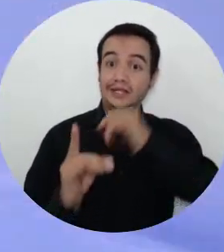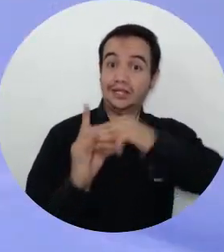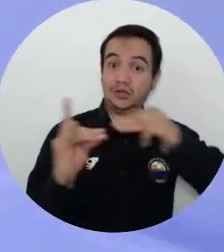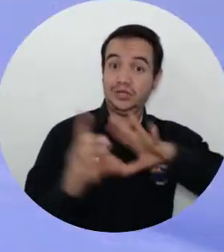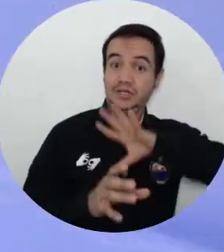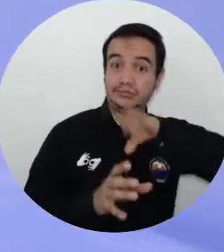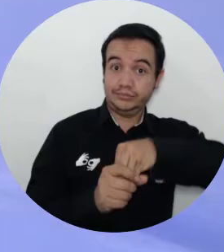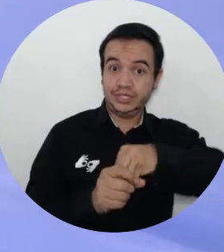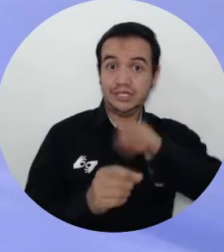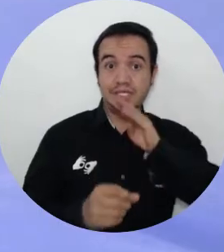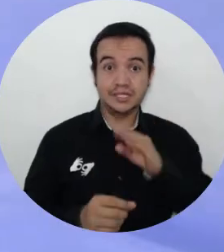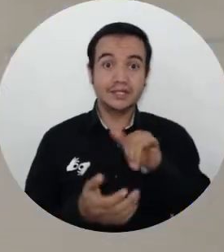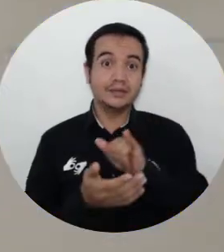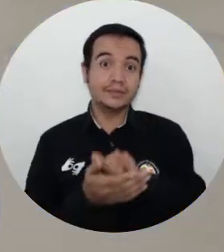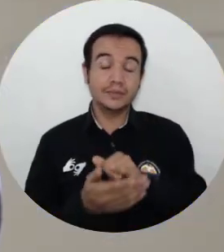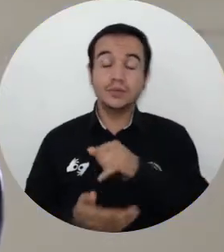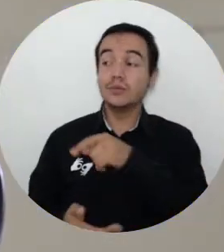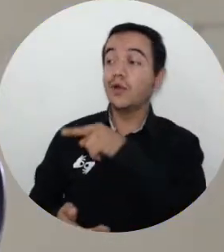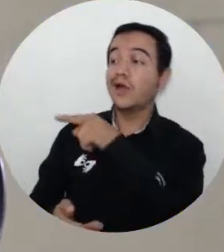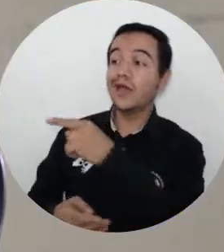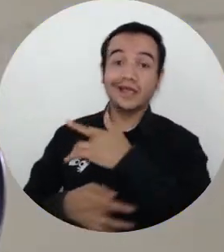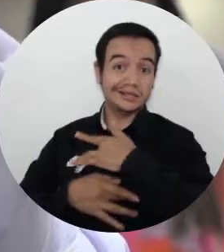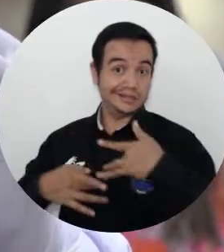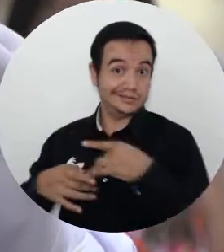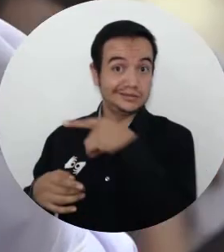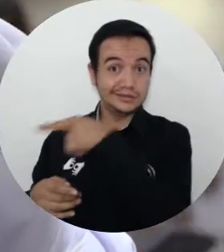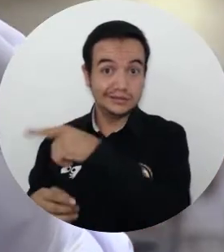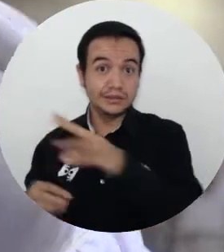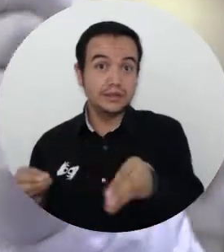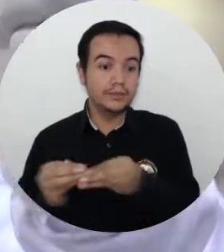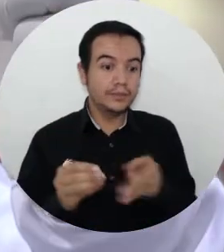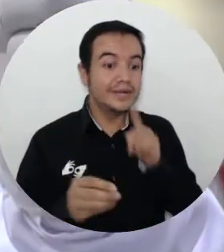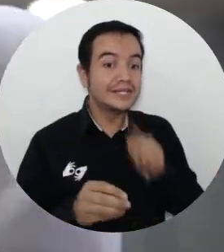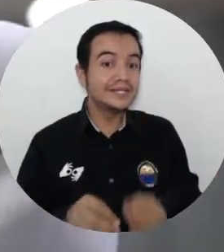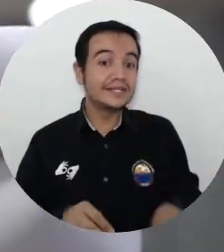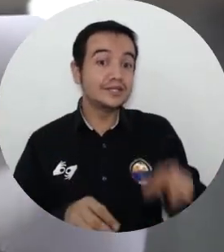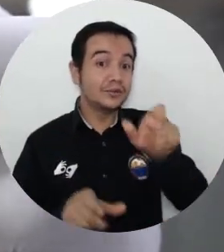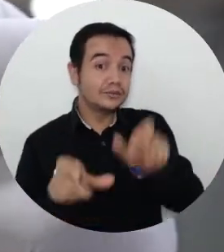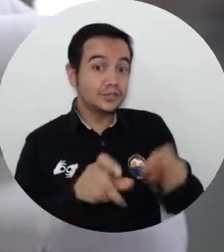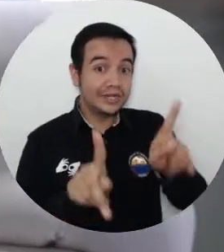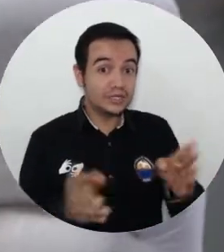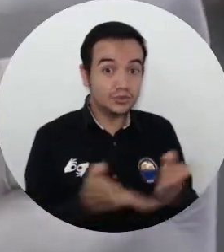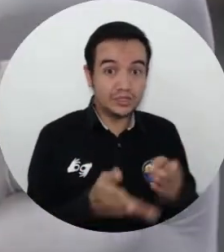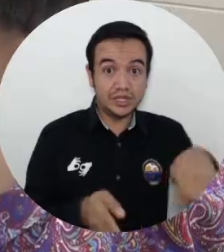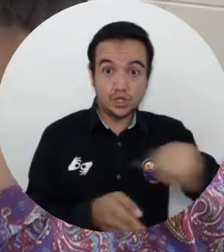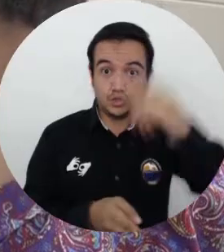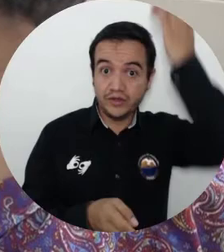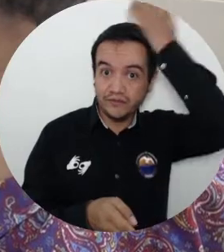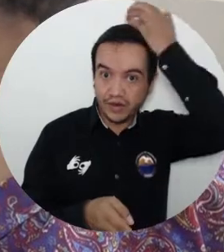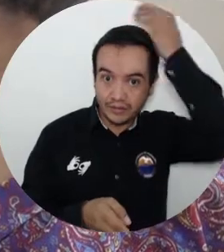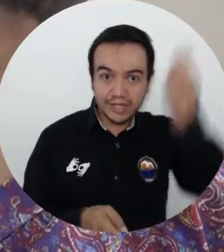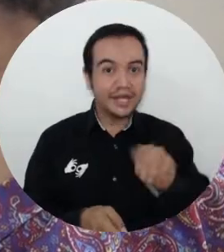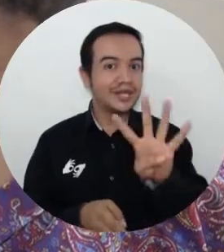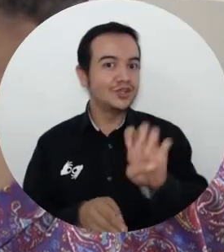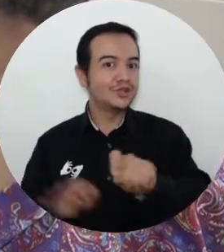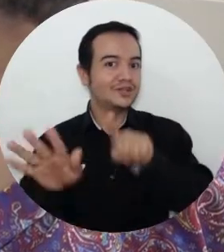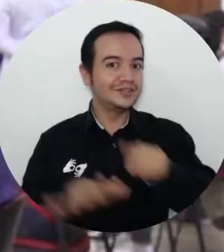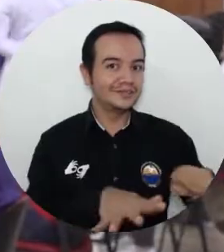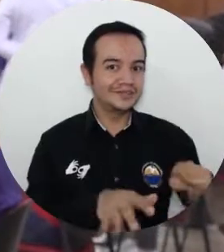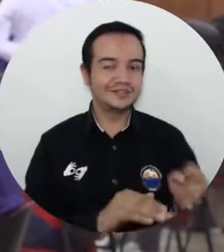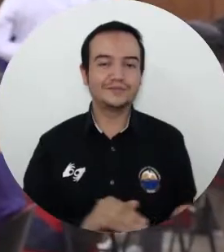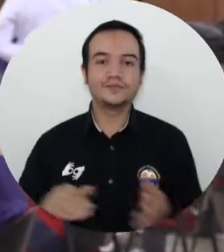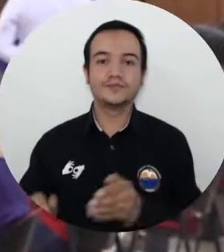Dirección de Talento Humano y el apoyo de la IPS Natalis SAS y estudiantes de noveno semestre del programa de enfermería. Es una jornada